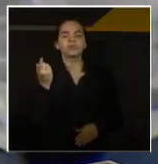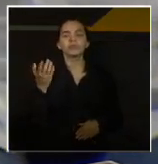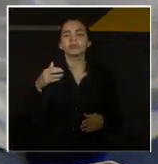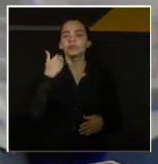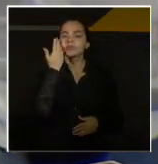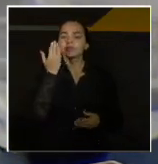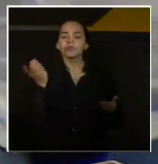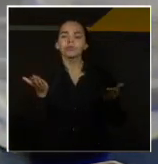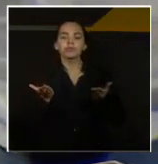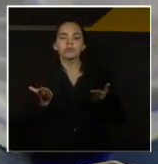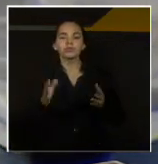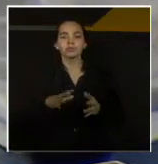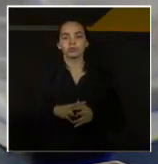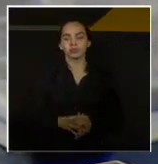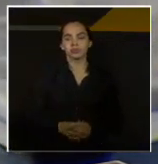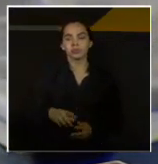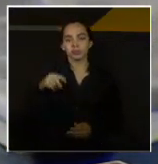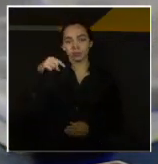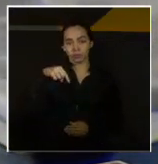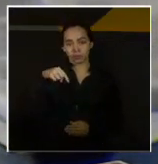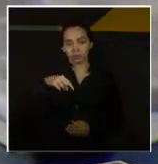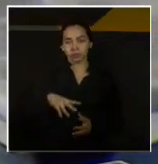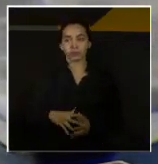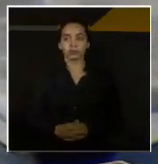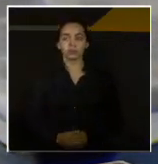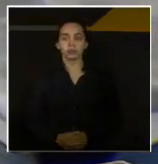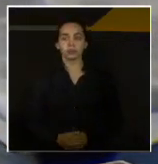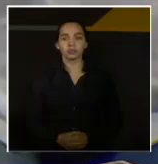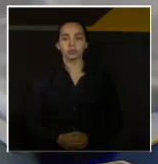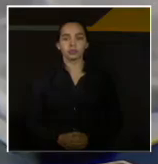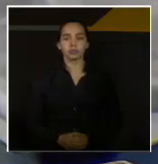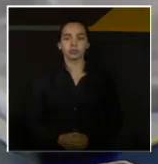concepto de profesionalizar que usted busca?